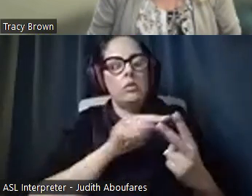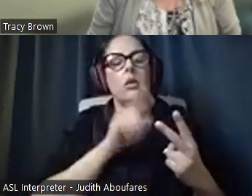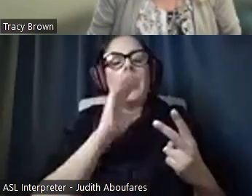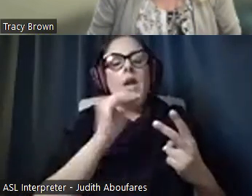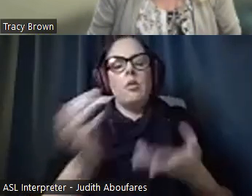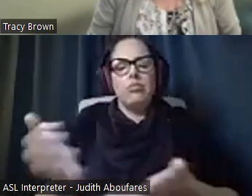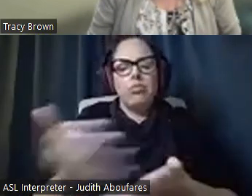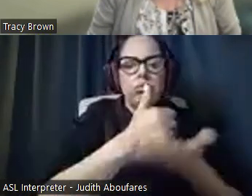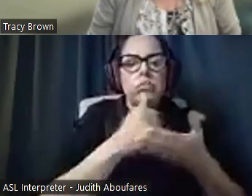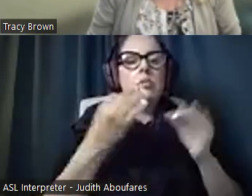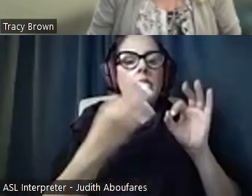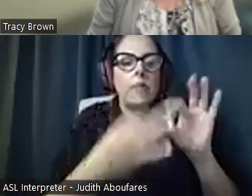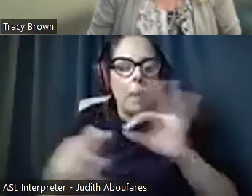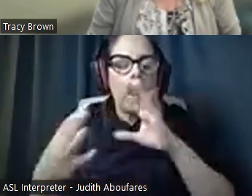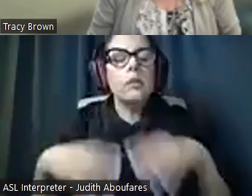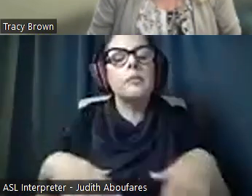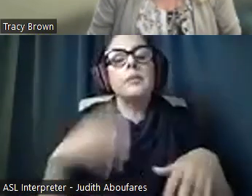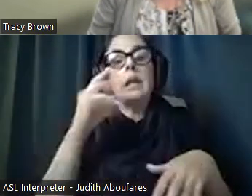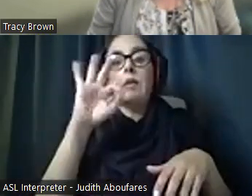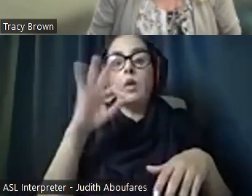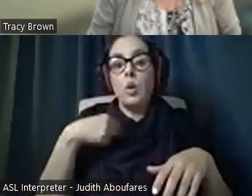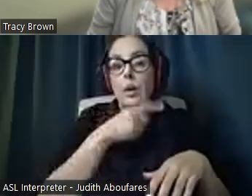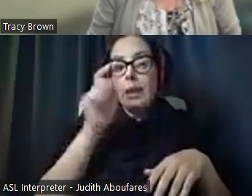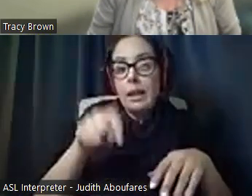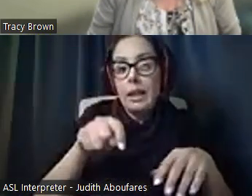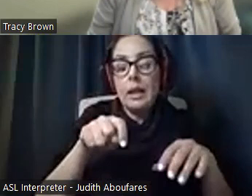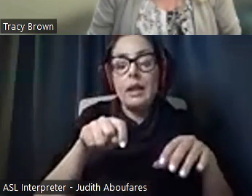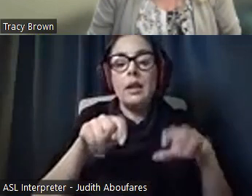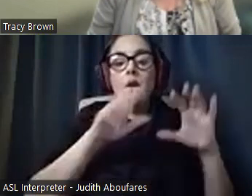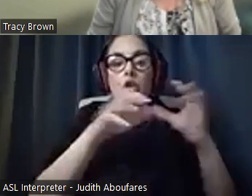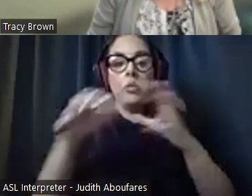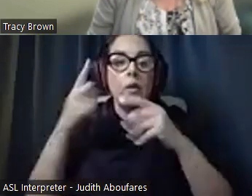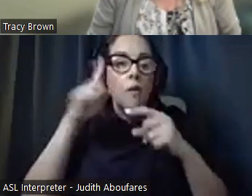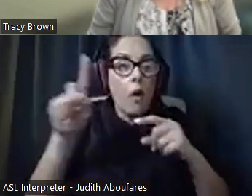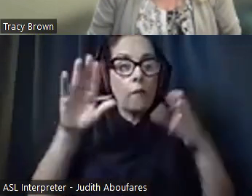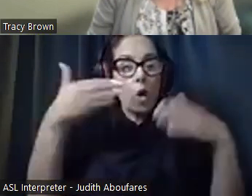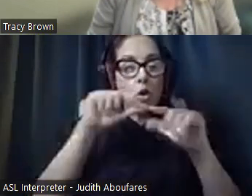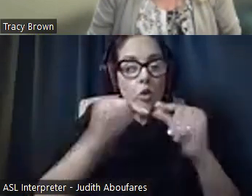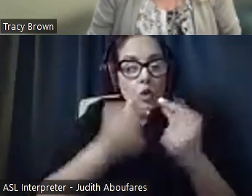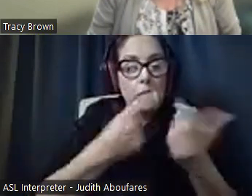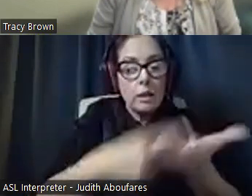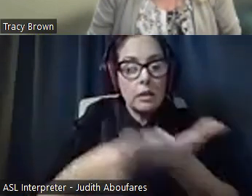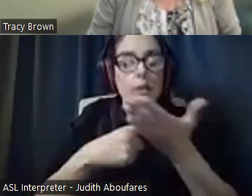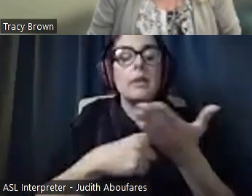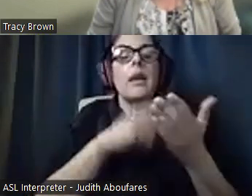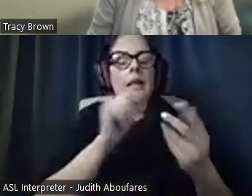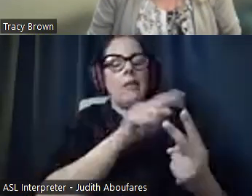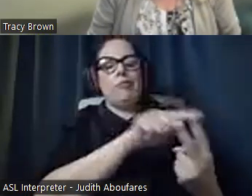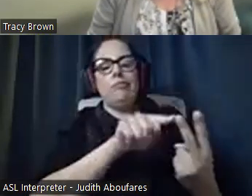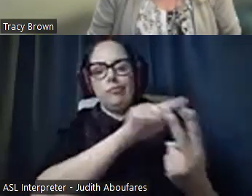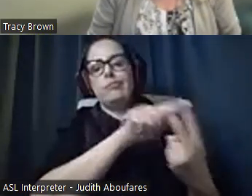ELTA para que coleccionen sus opiniones y también grupos para la conversación de